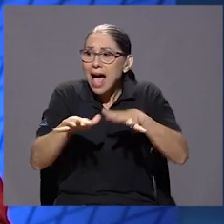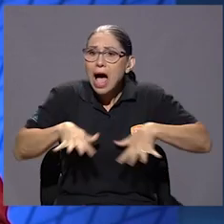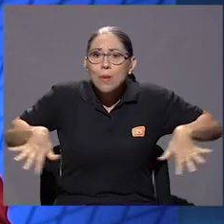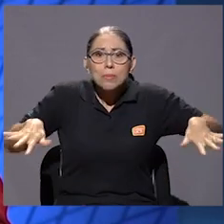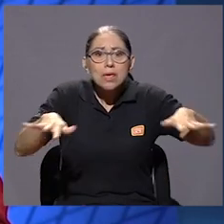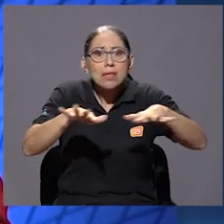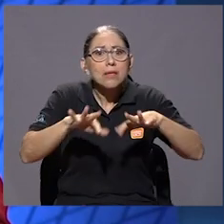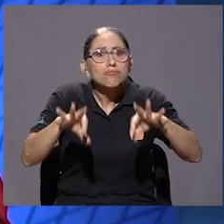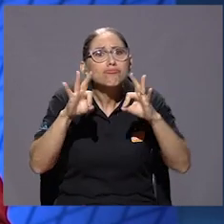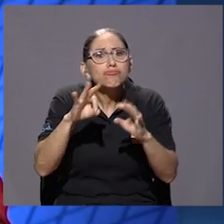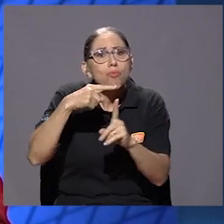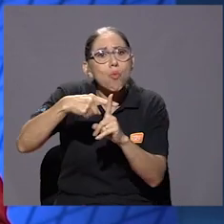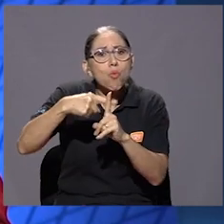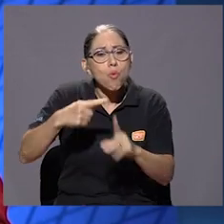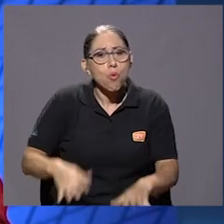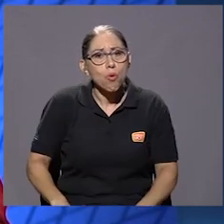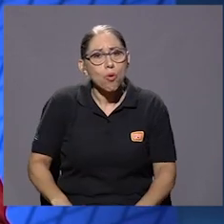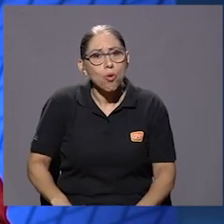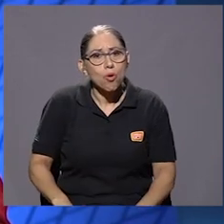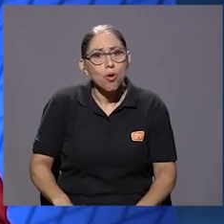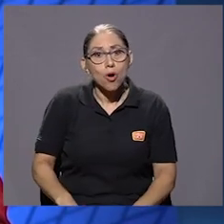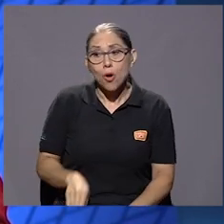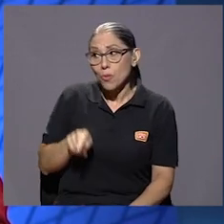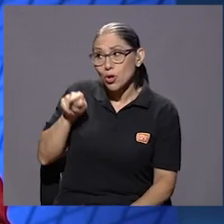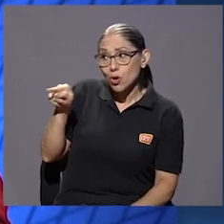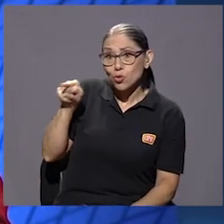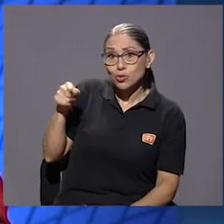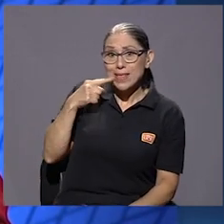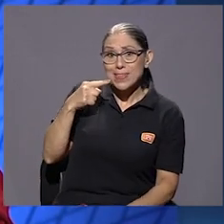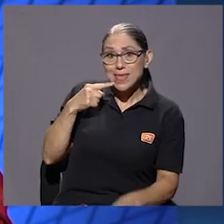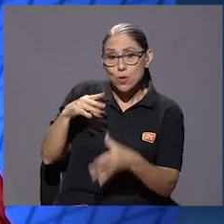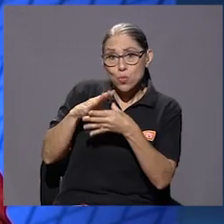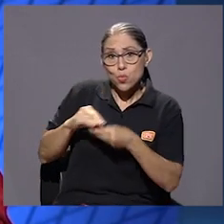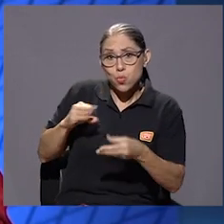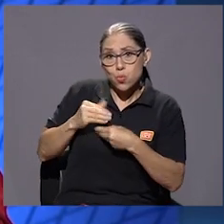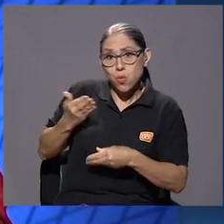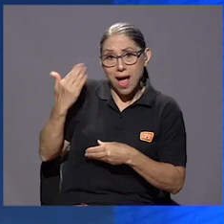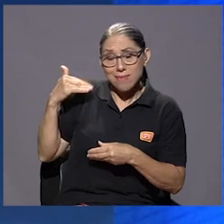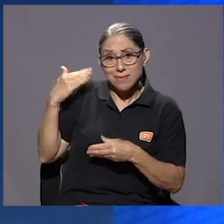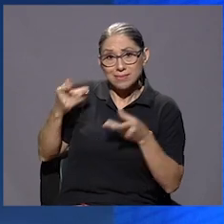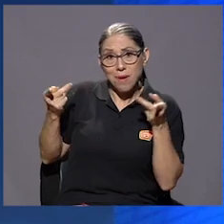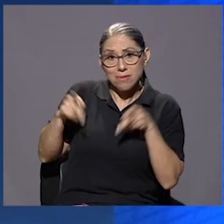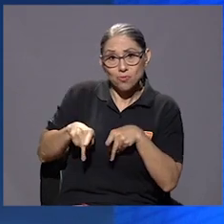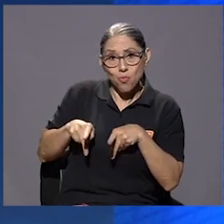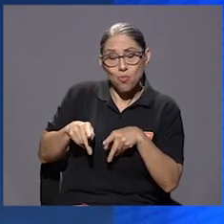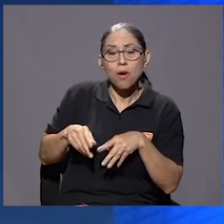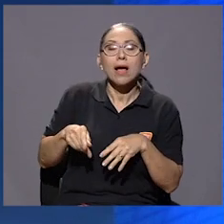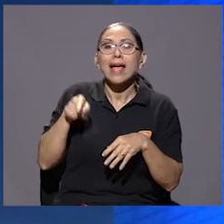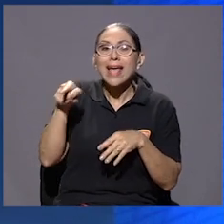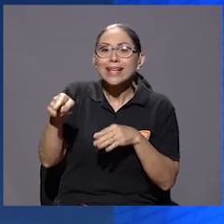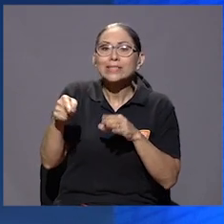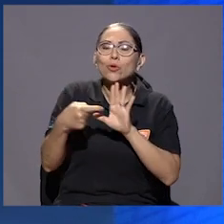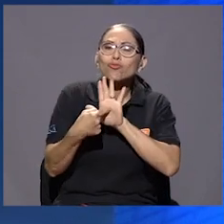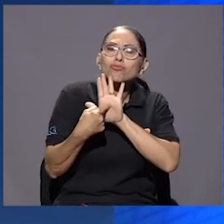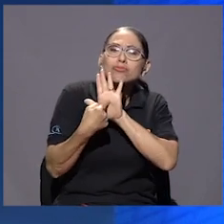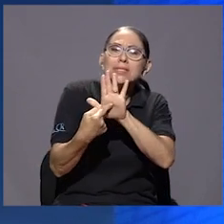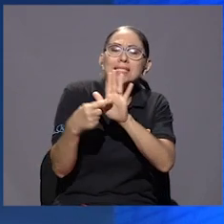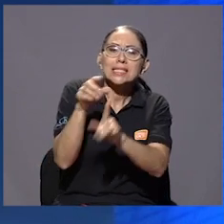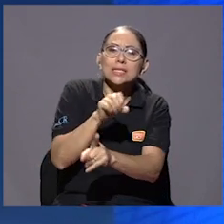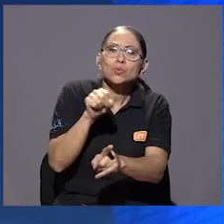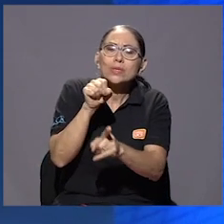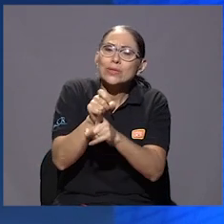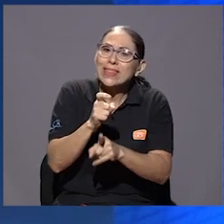lo más positivo posible. Porque eso que usted nos ha contado, Ronald, precisamente refleja la situación